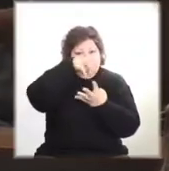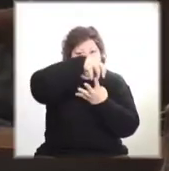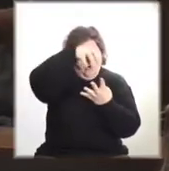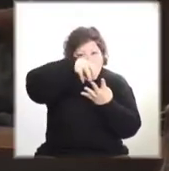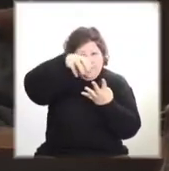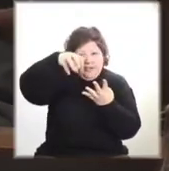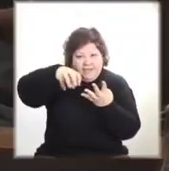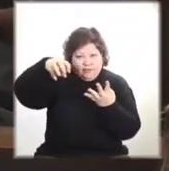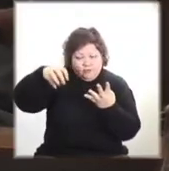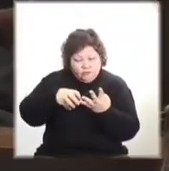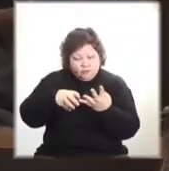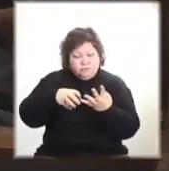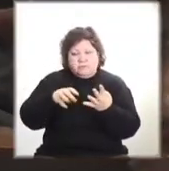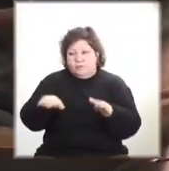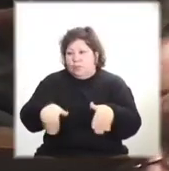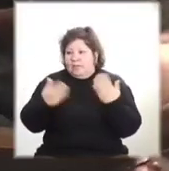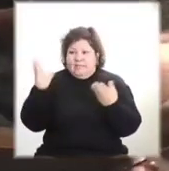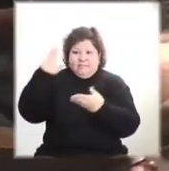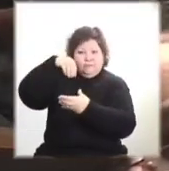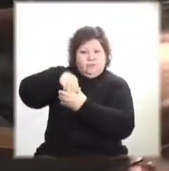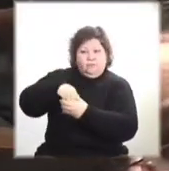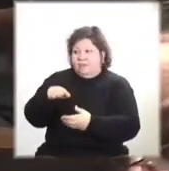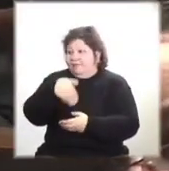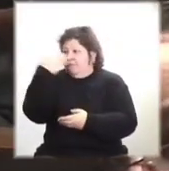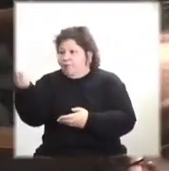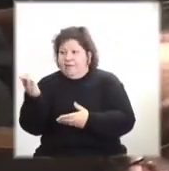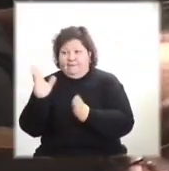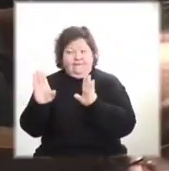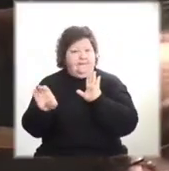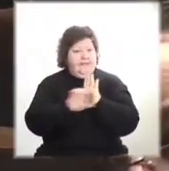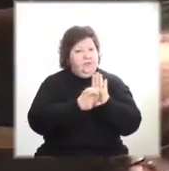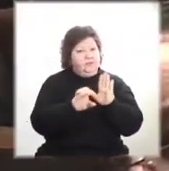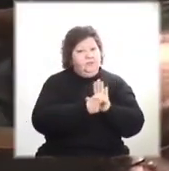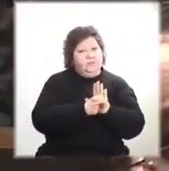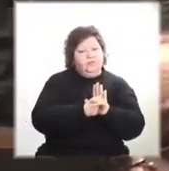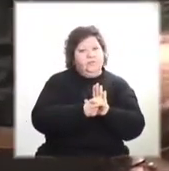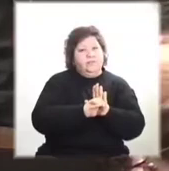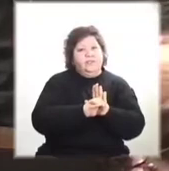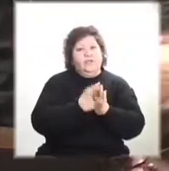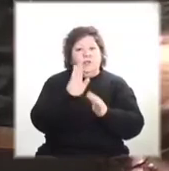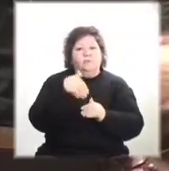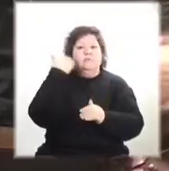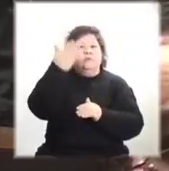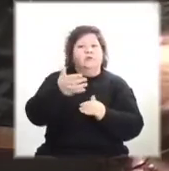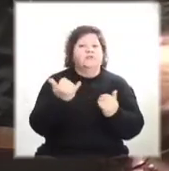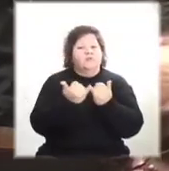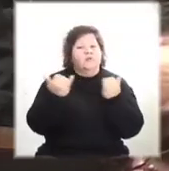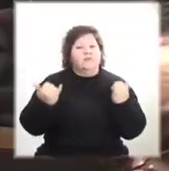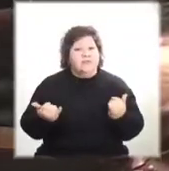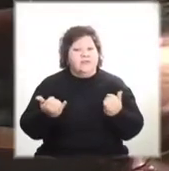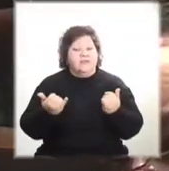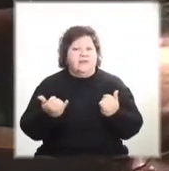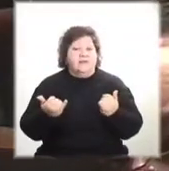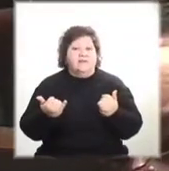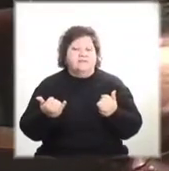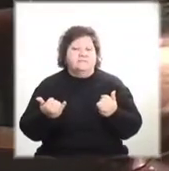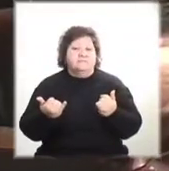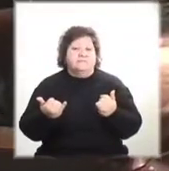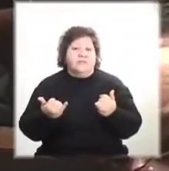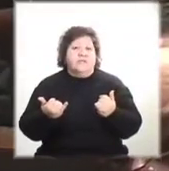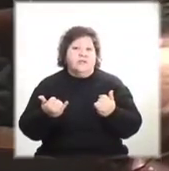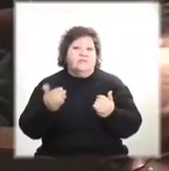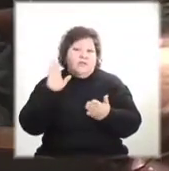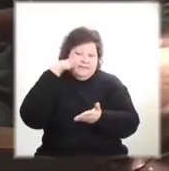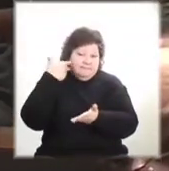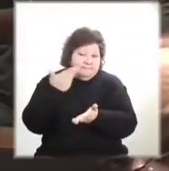que se incorpore está por fuera de la Constitución. Entonces, en los próximos días, como voy a seguir el consejo del fiscal Gómez, voy a presentar en